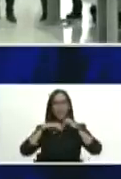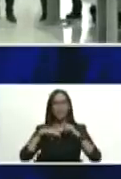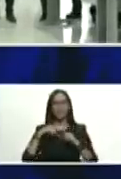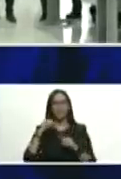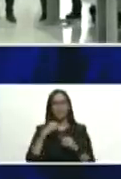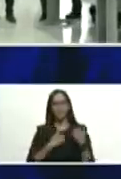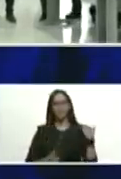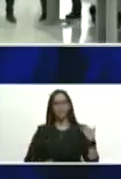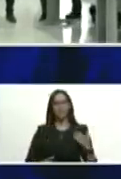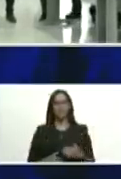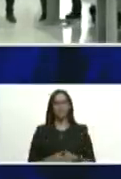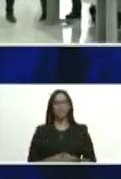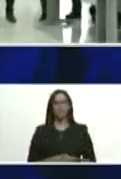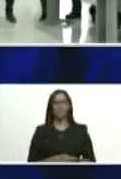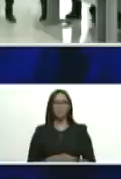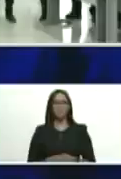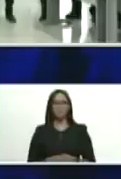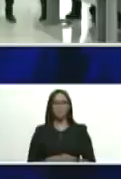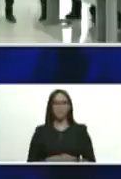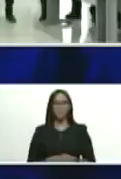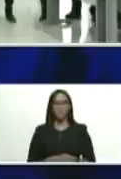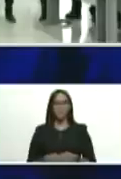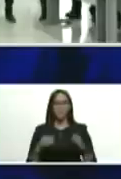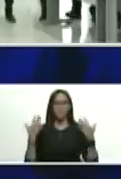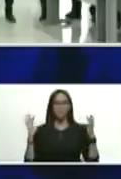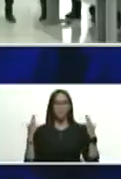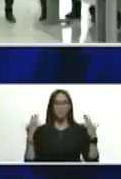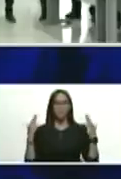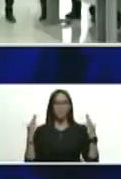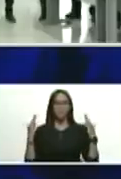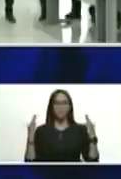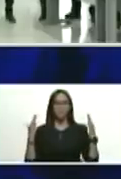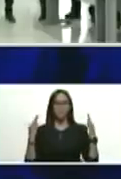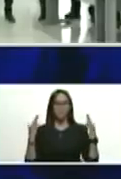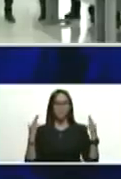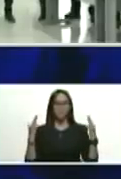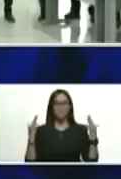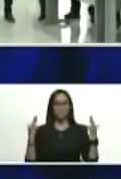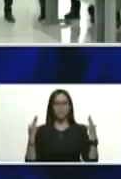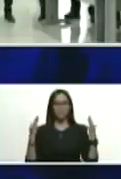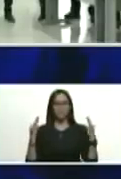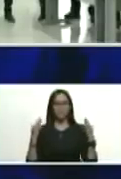presidente. Victoria segura, Falcón, Paraguaná.